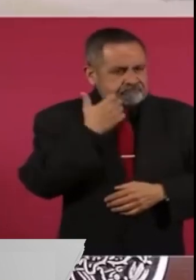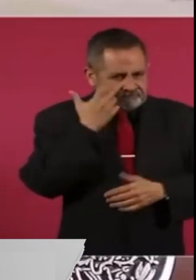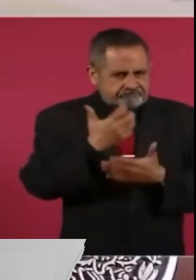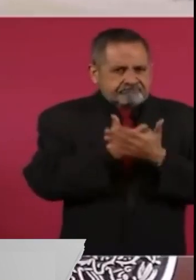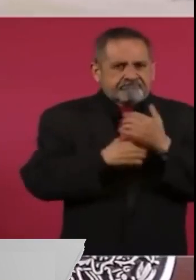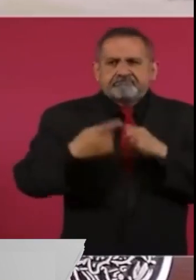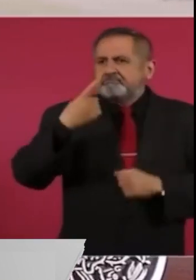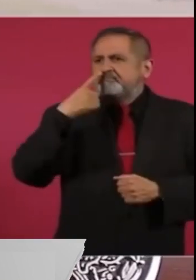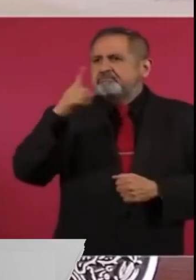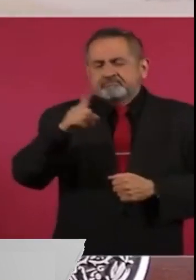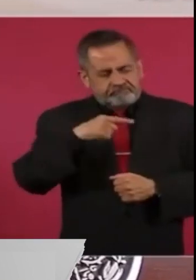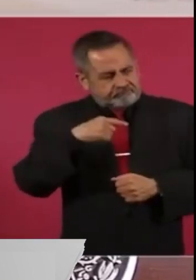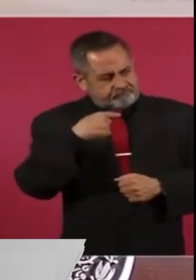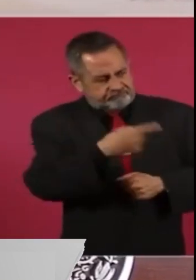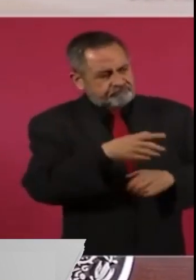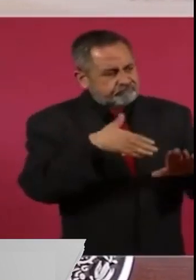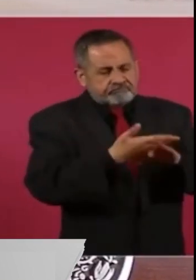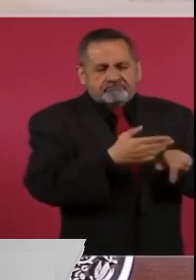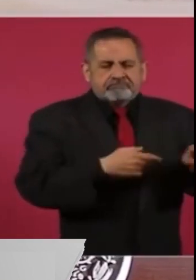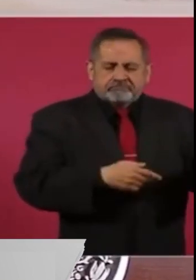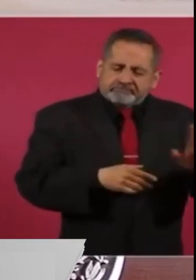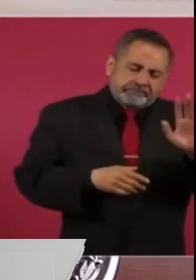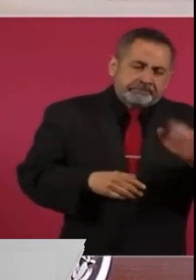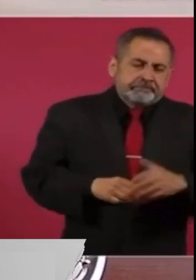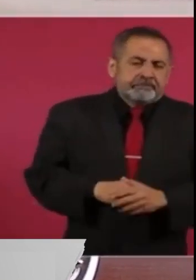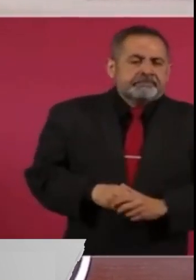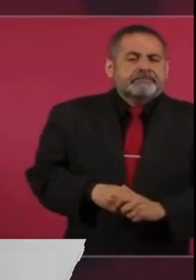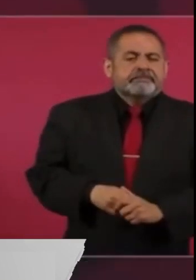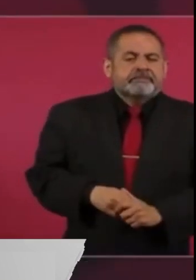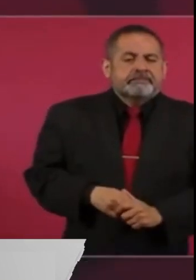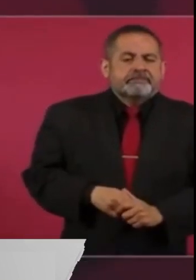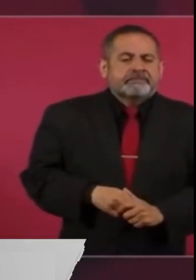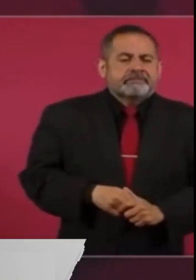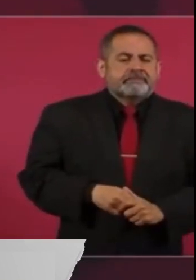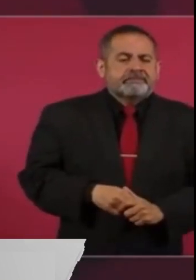en Estados Unidos, una especie de